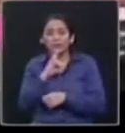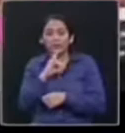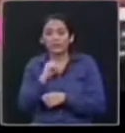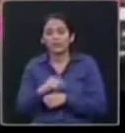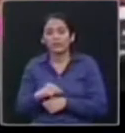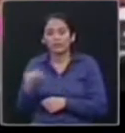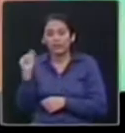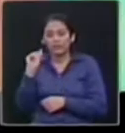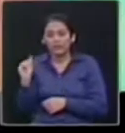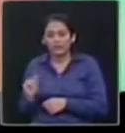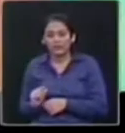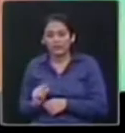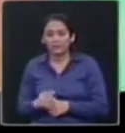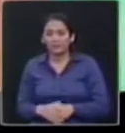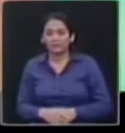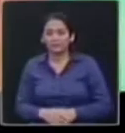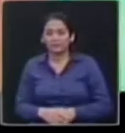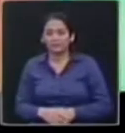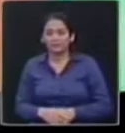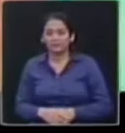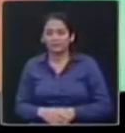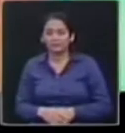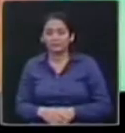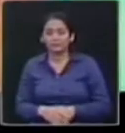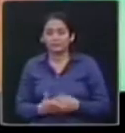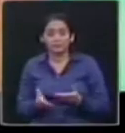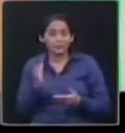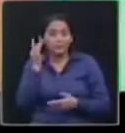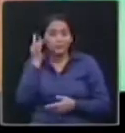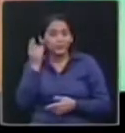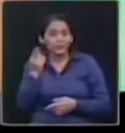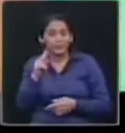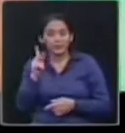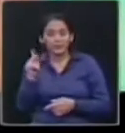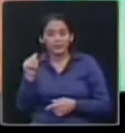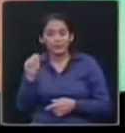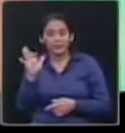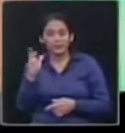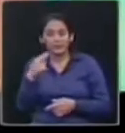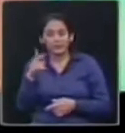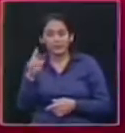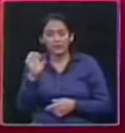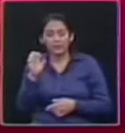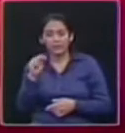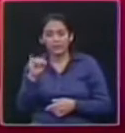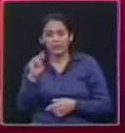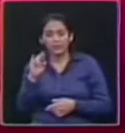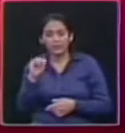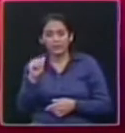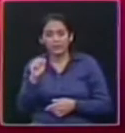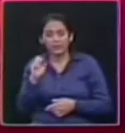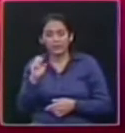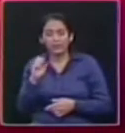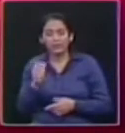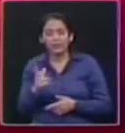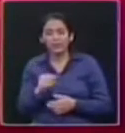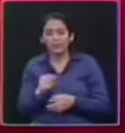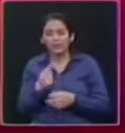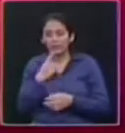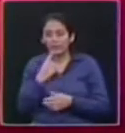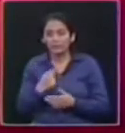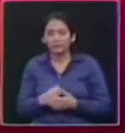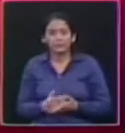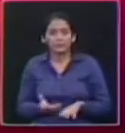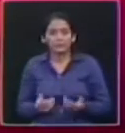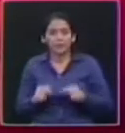Catherine Perugachi. A través de nuestra plataforma, lo que intentamos fue conectar los productos que ellos tenían con la experiencia de nosotros y el